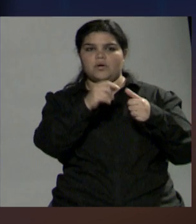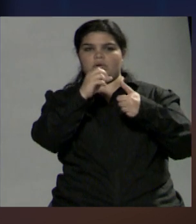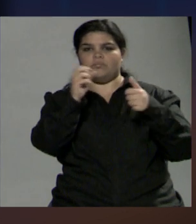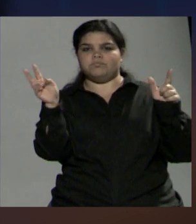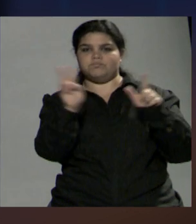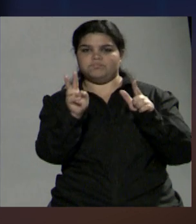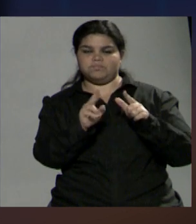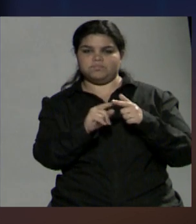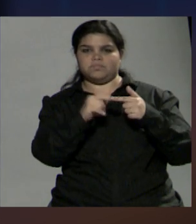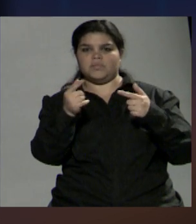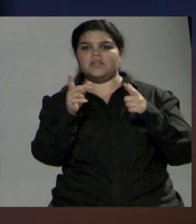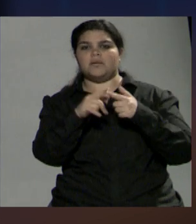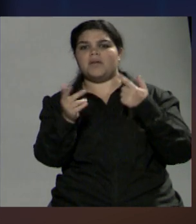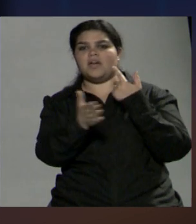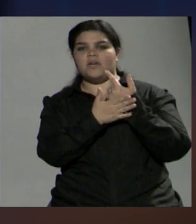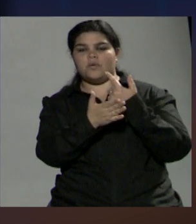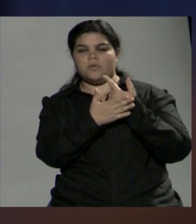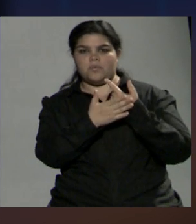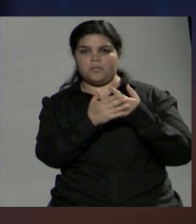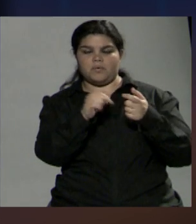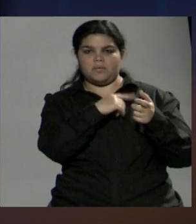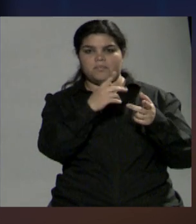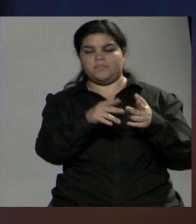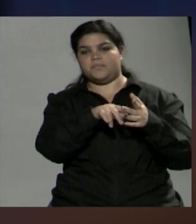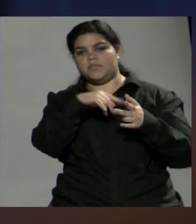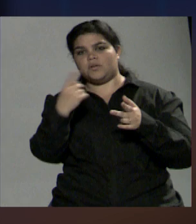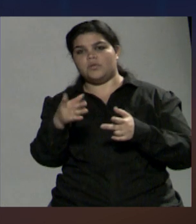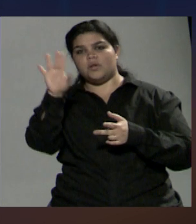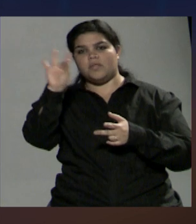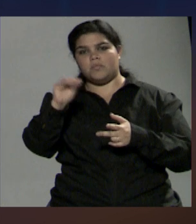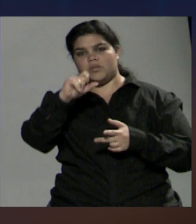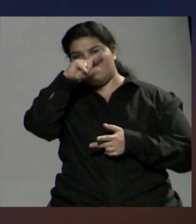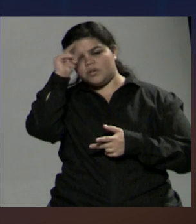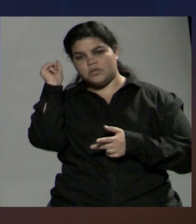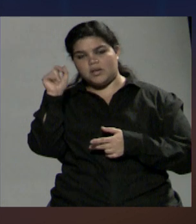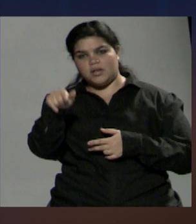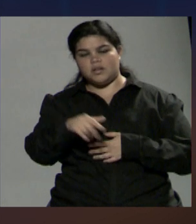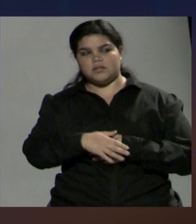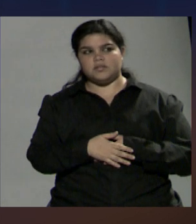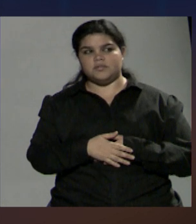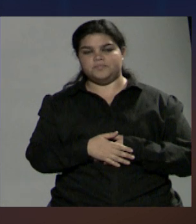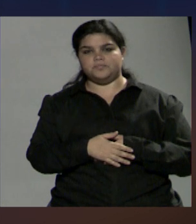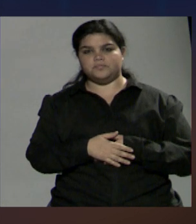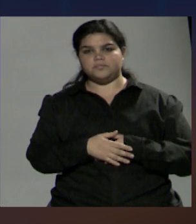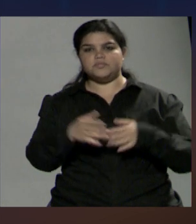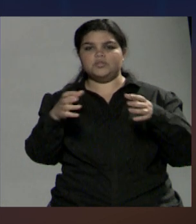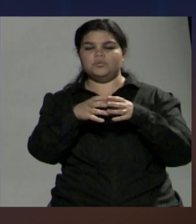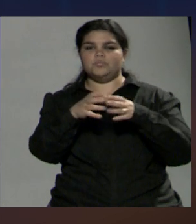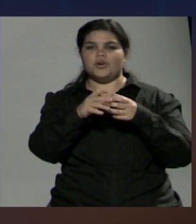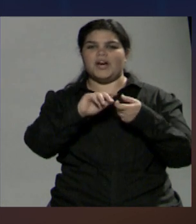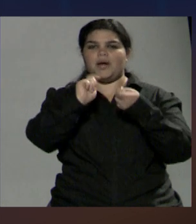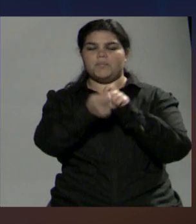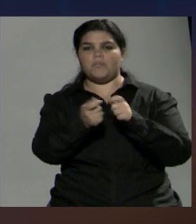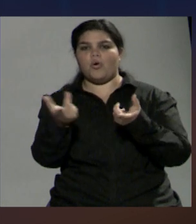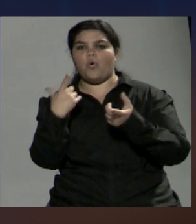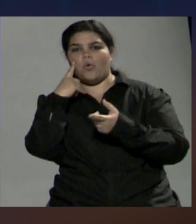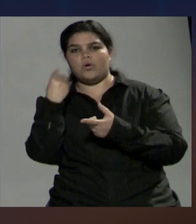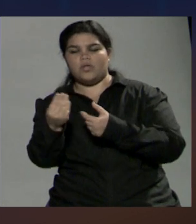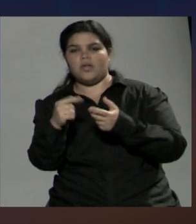el 15,53%, y vamos a ver cómo quedarían provisoriamente entonces las